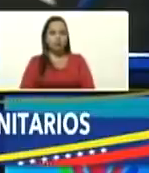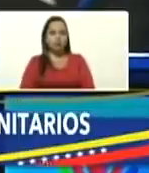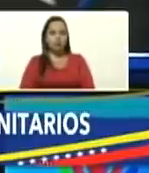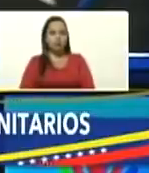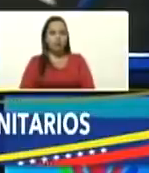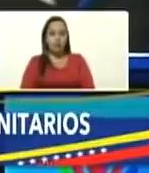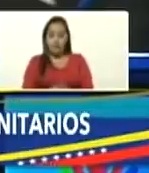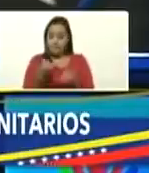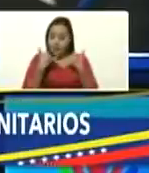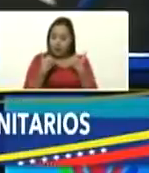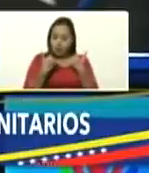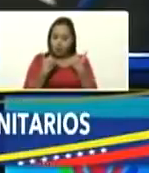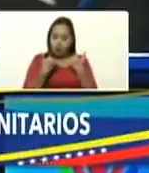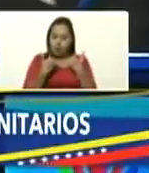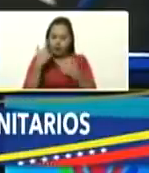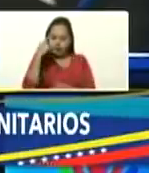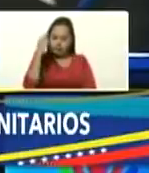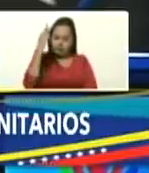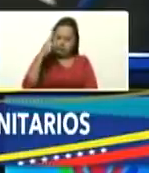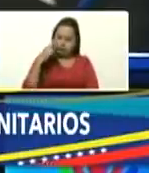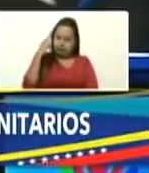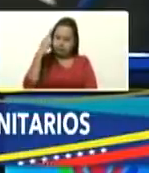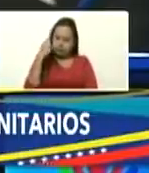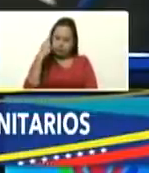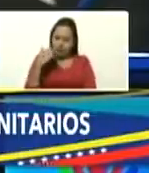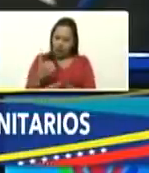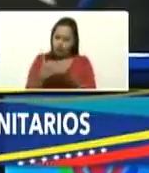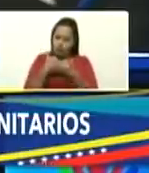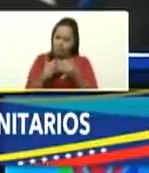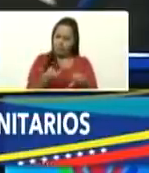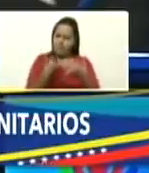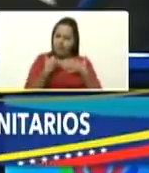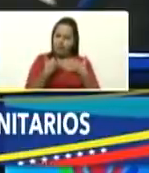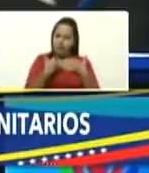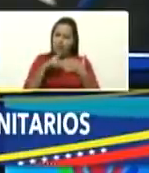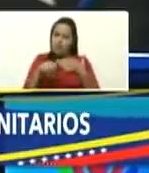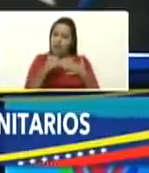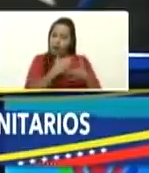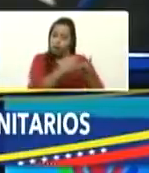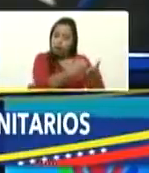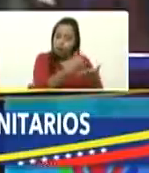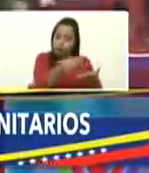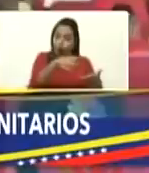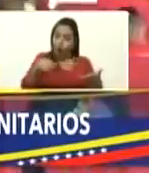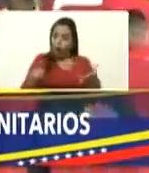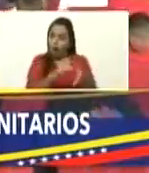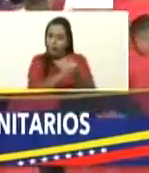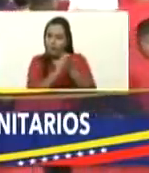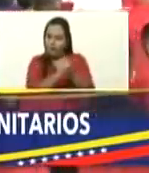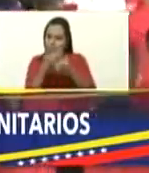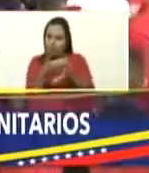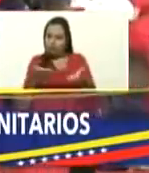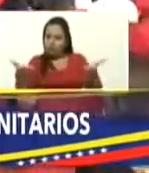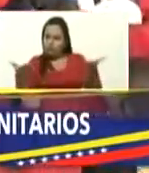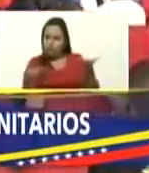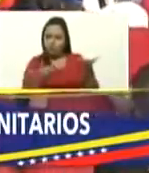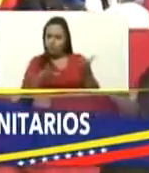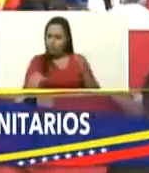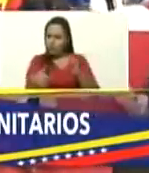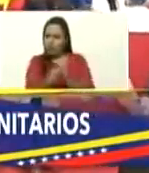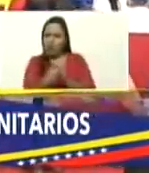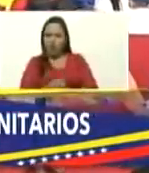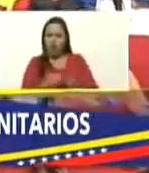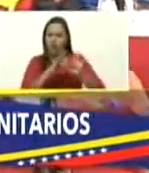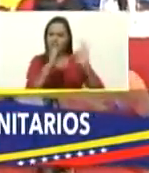Uno mismo corregirse, uno mismo ayudar a los compañeros, compañeras, camaradas, amigos, amigas, a